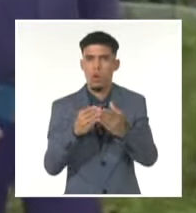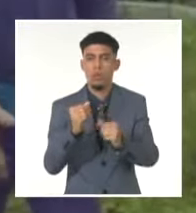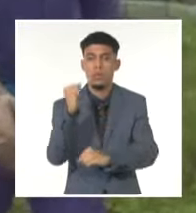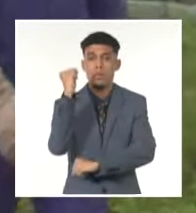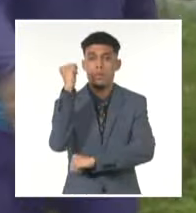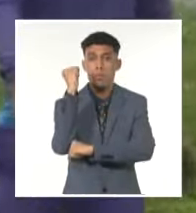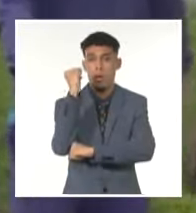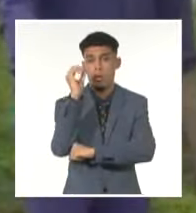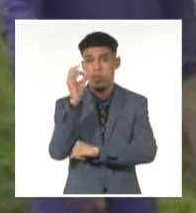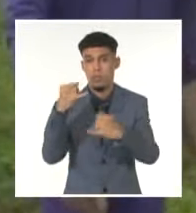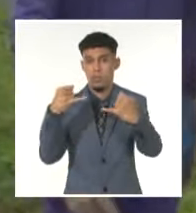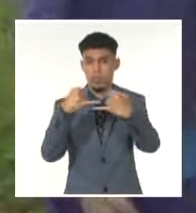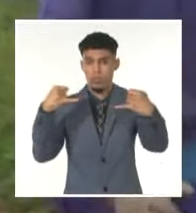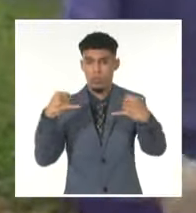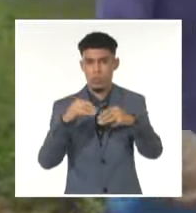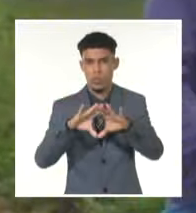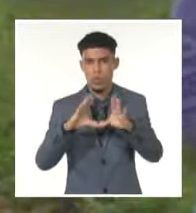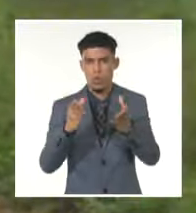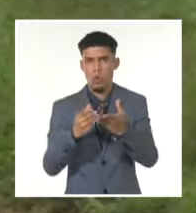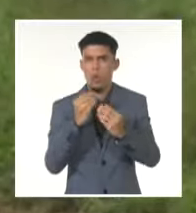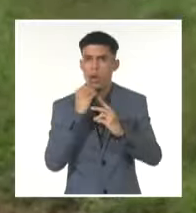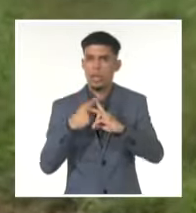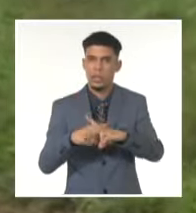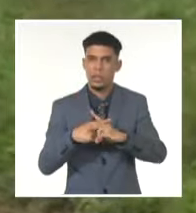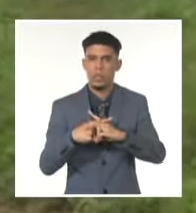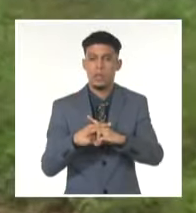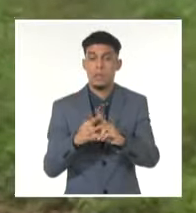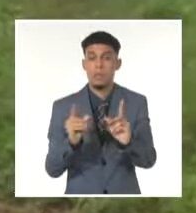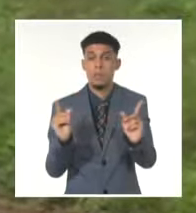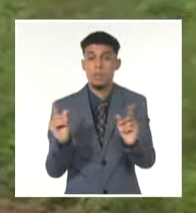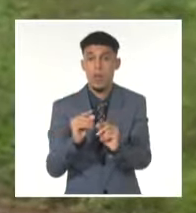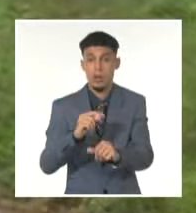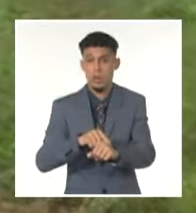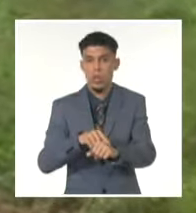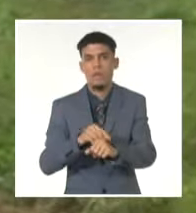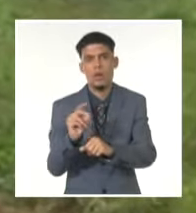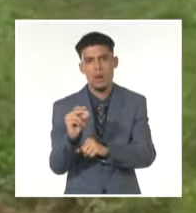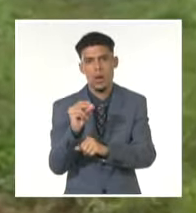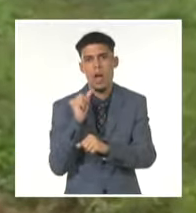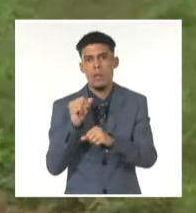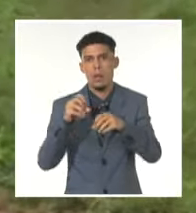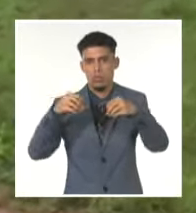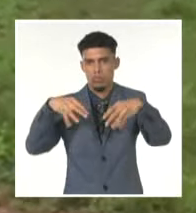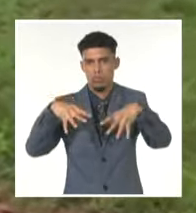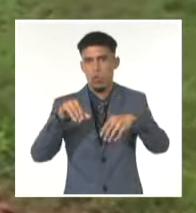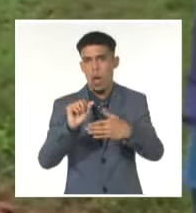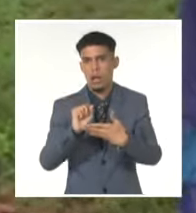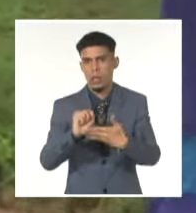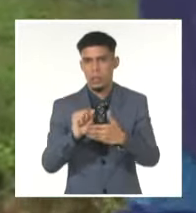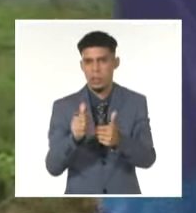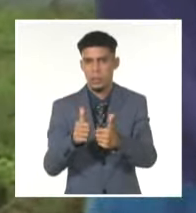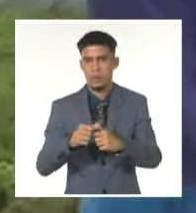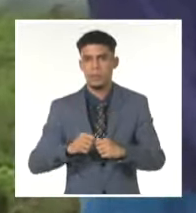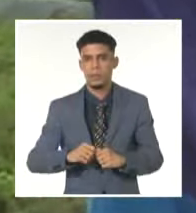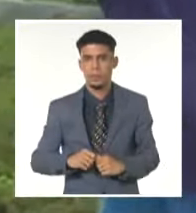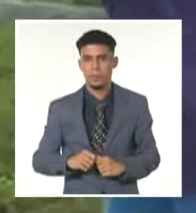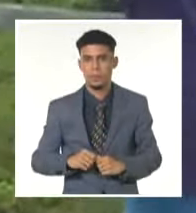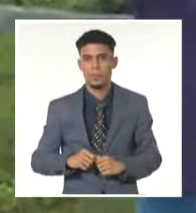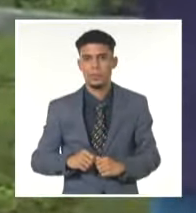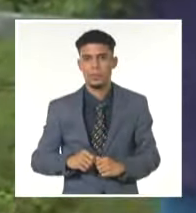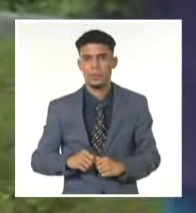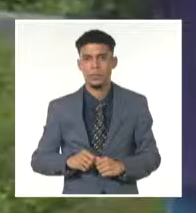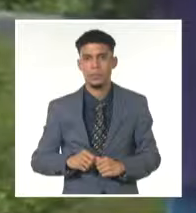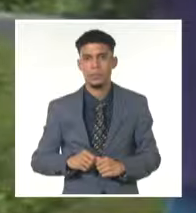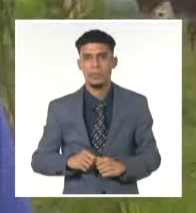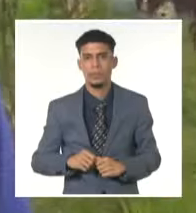para lograr tratar de solucionar los problemas más rápido posible para que el pueblo de Maicí tenga corriente